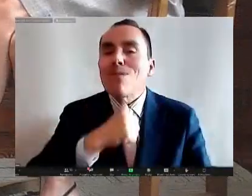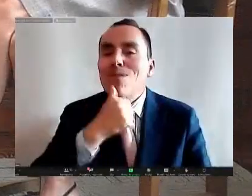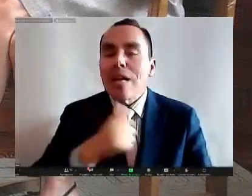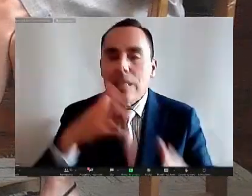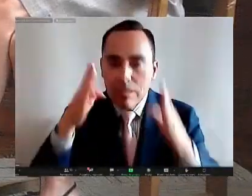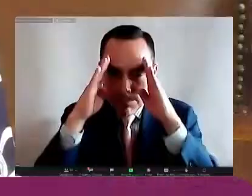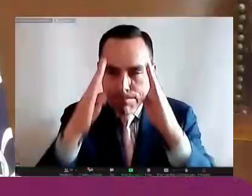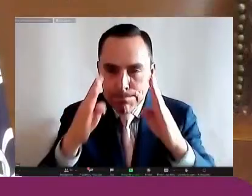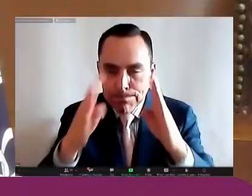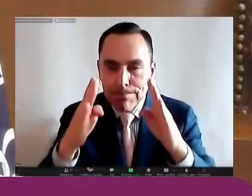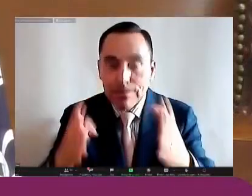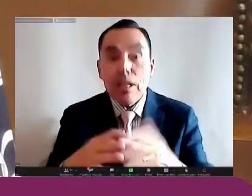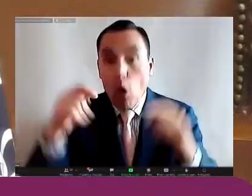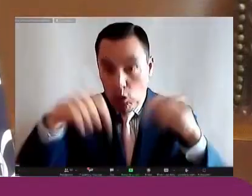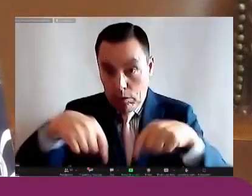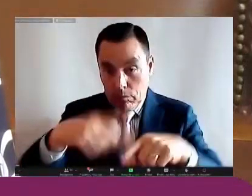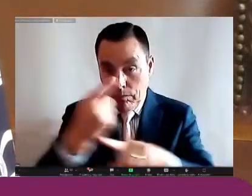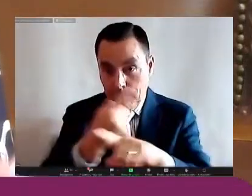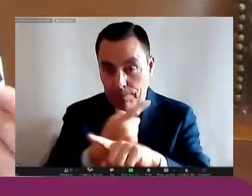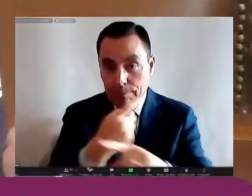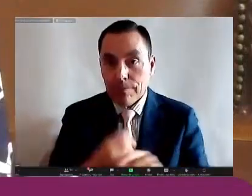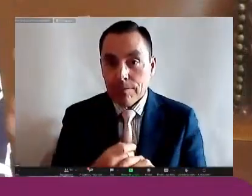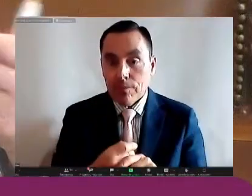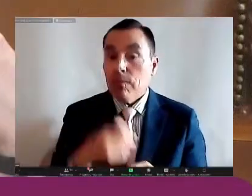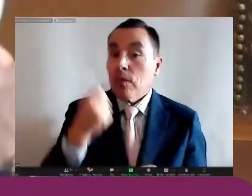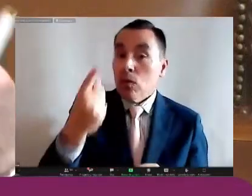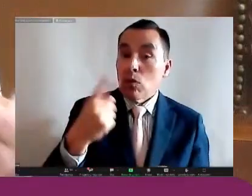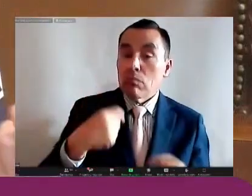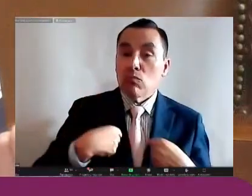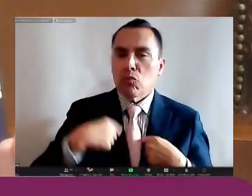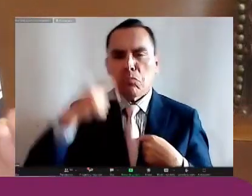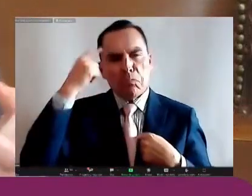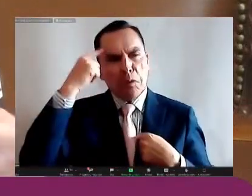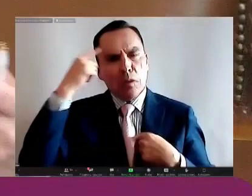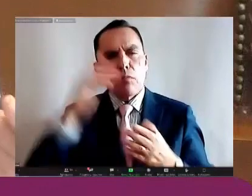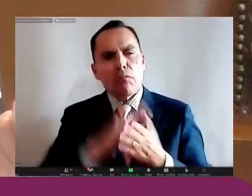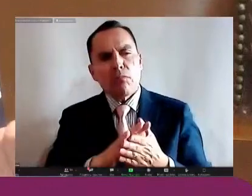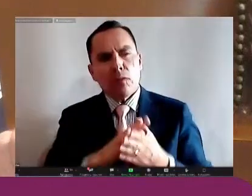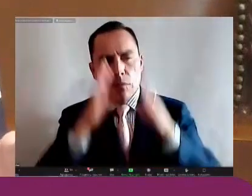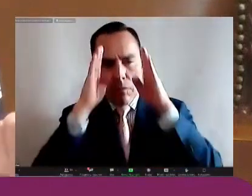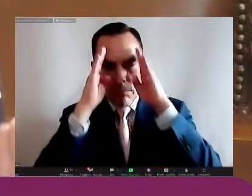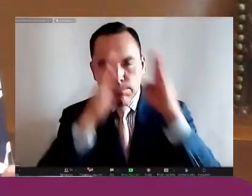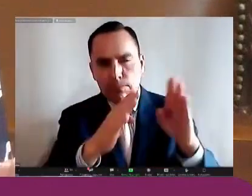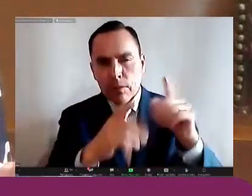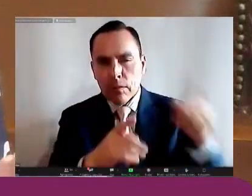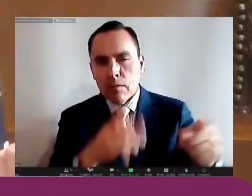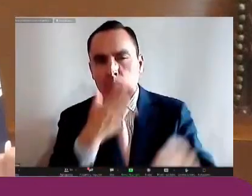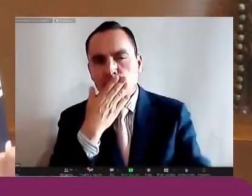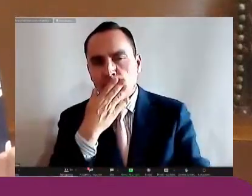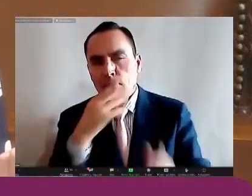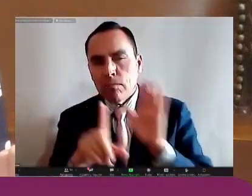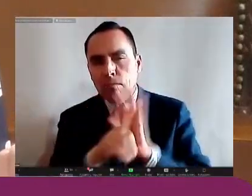eso hoy. Y entonces uno termina por quedarse con una percepción de que la forma en que el derecho civil opera